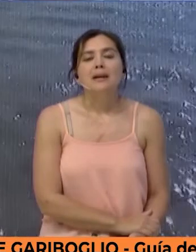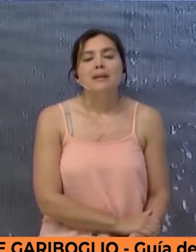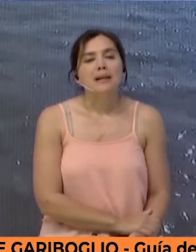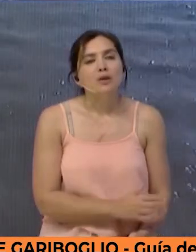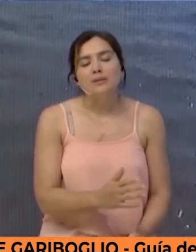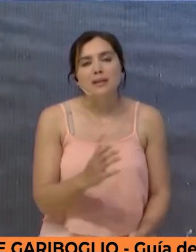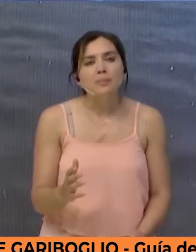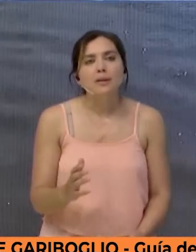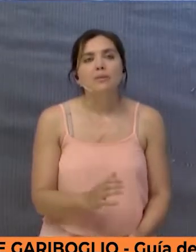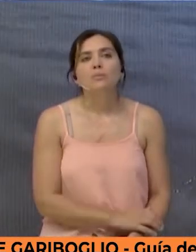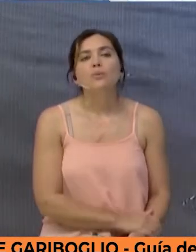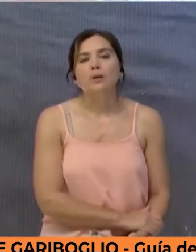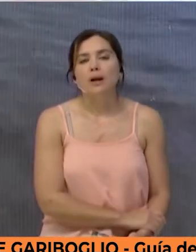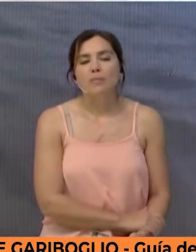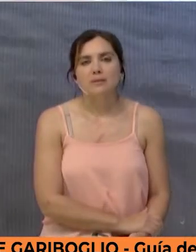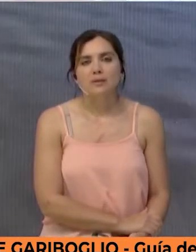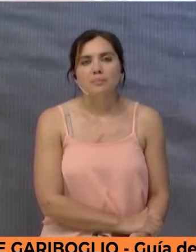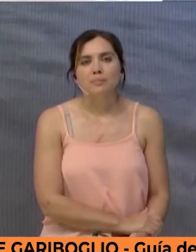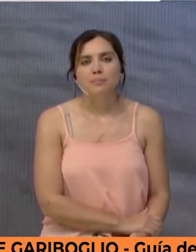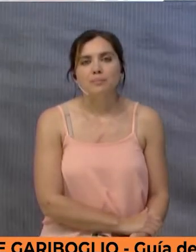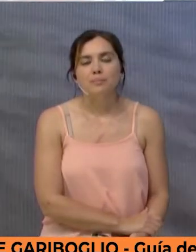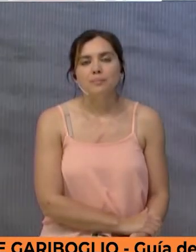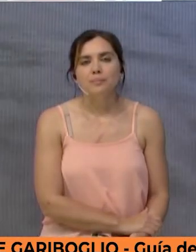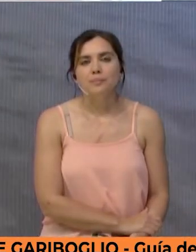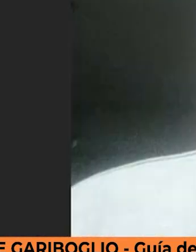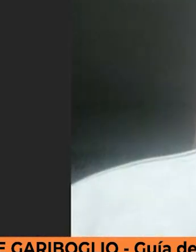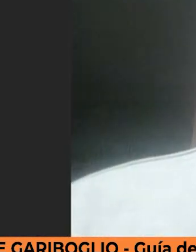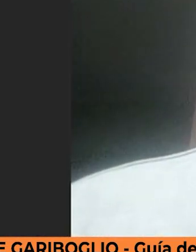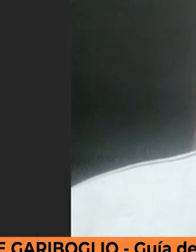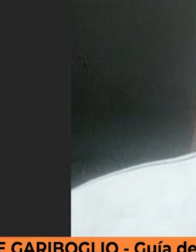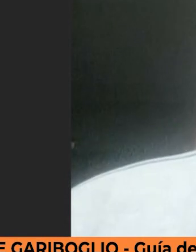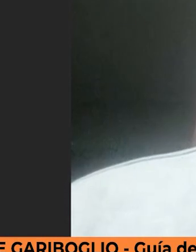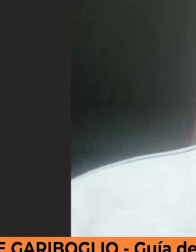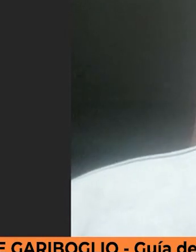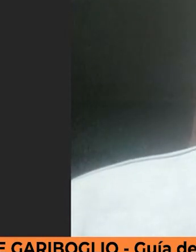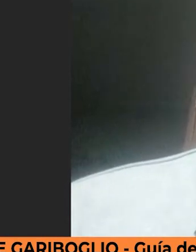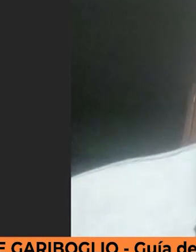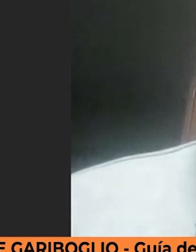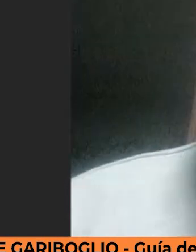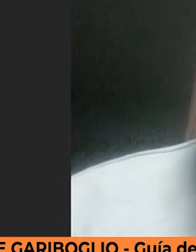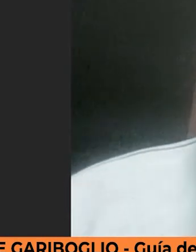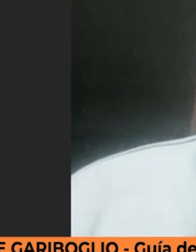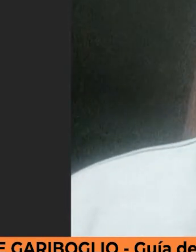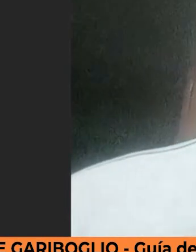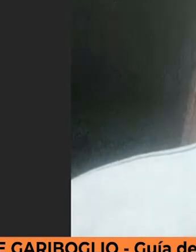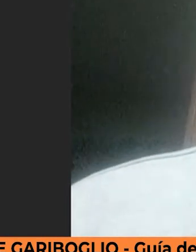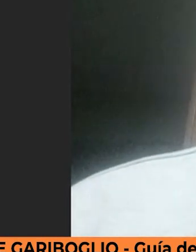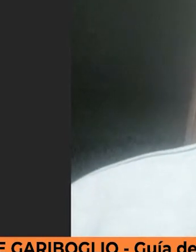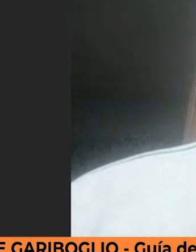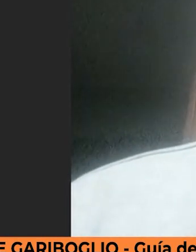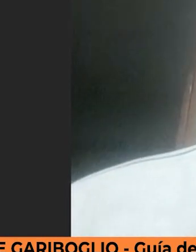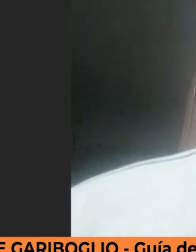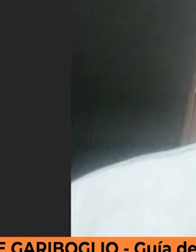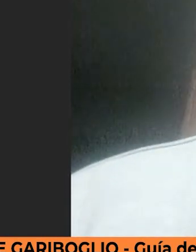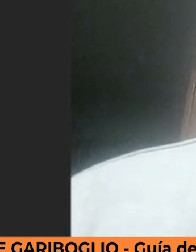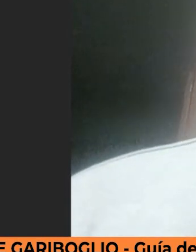así que la verdad, siempre un gusto la conversación. Bueno, muchas gracias y bueno, muchas gracias a ustedes también,